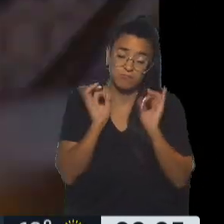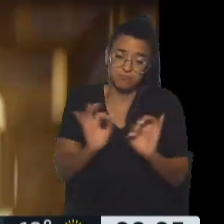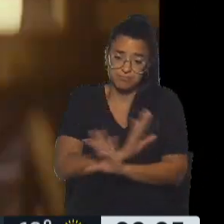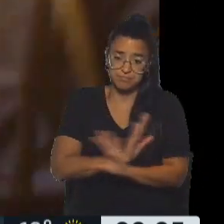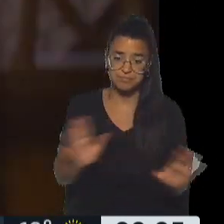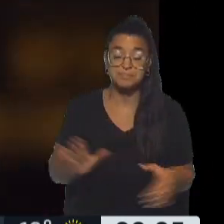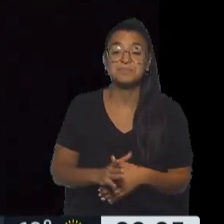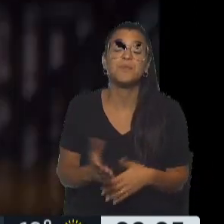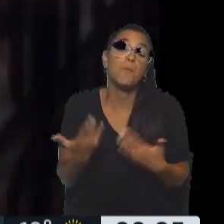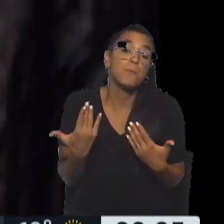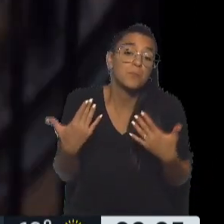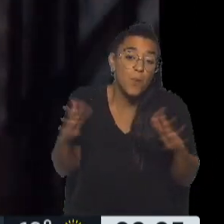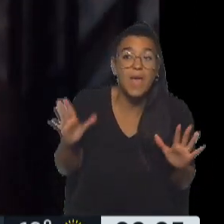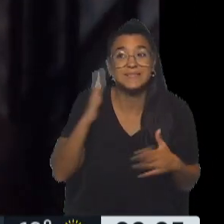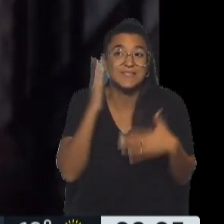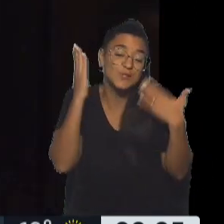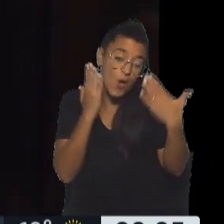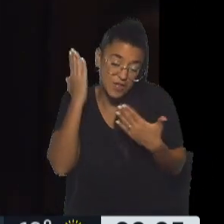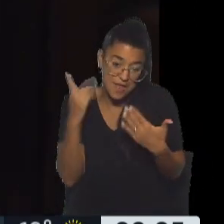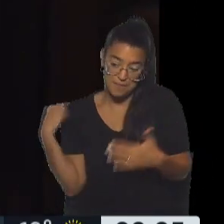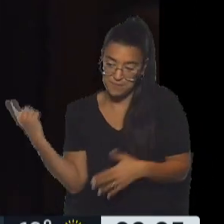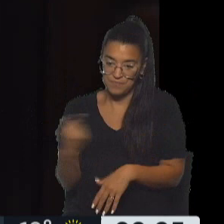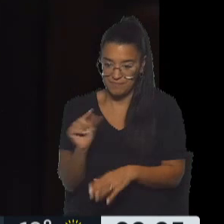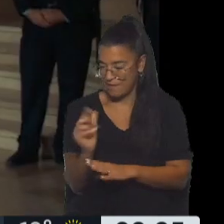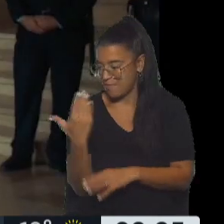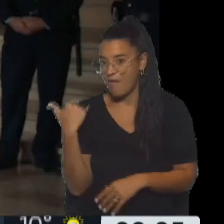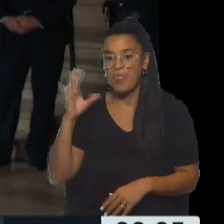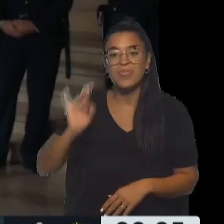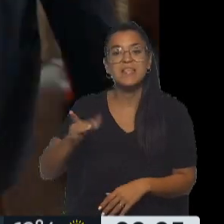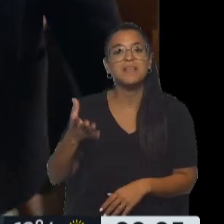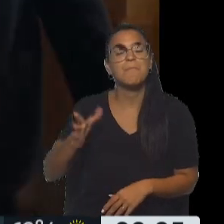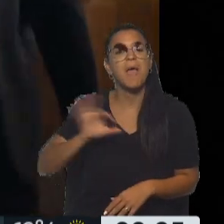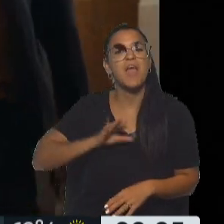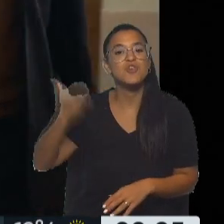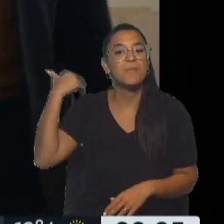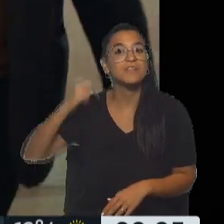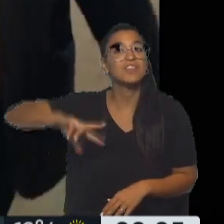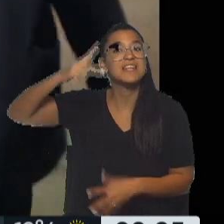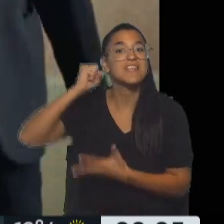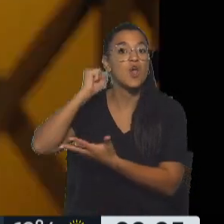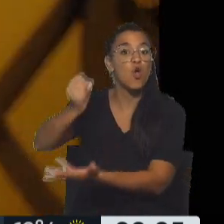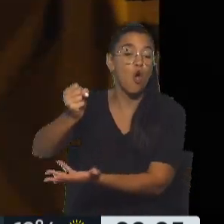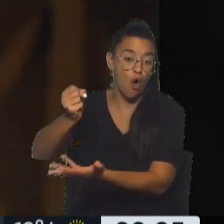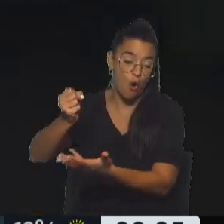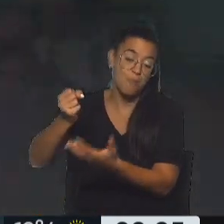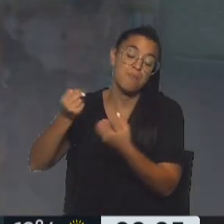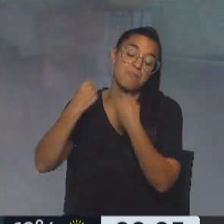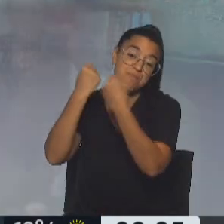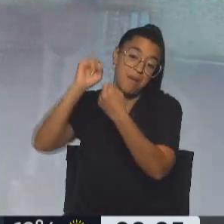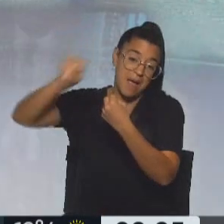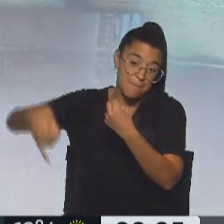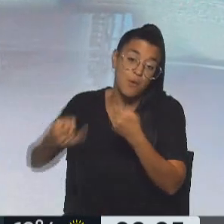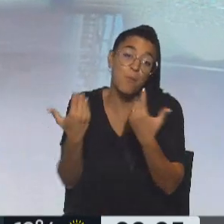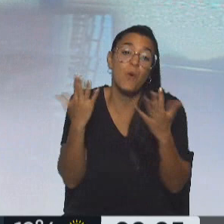que ¿por qué no soñar, como soñamos hace no tanto, en diciembre del año pasado con la tercera copa, por qué no soñar con